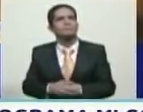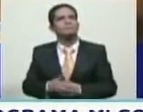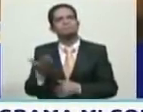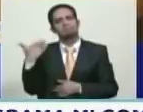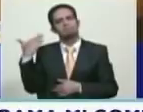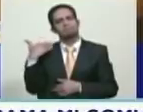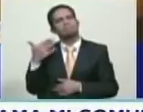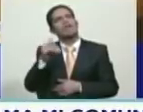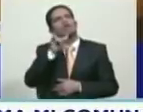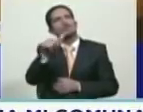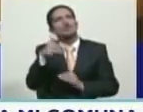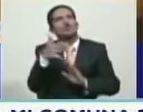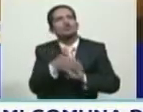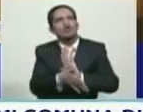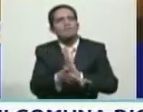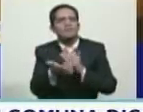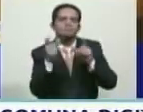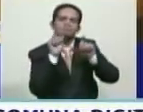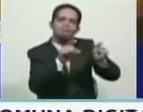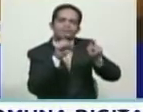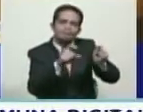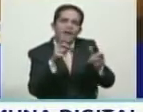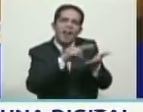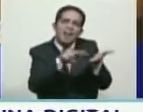del tema de la alfabetización,